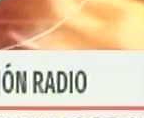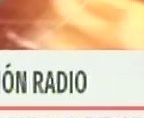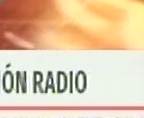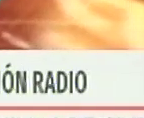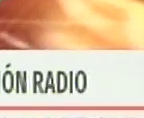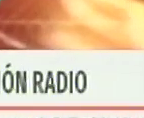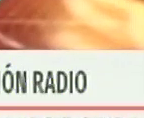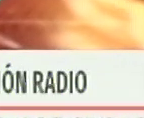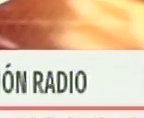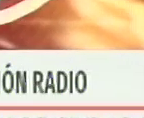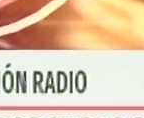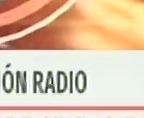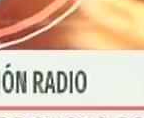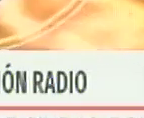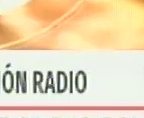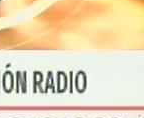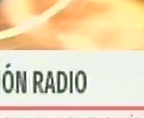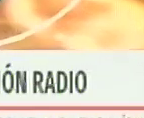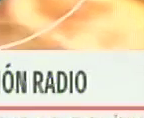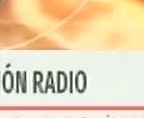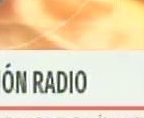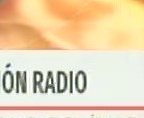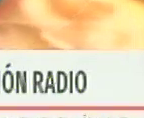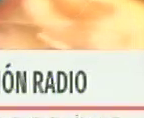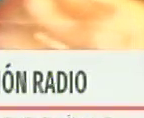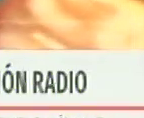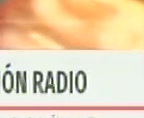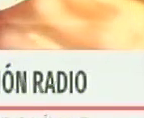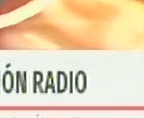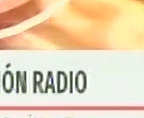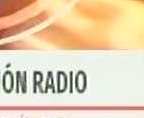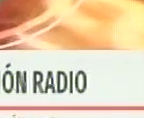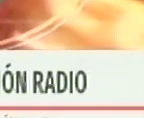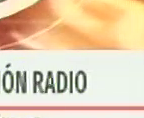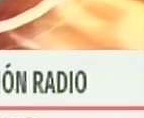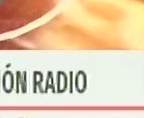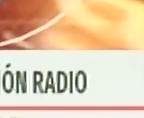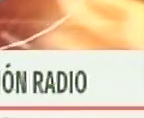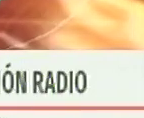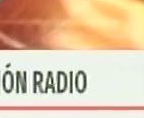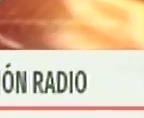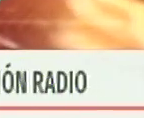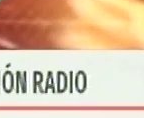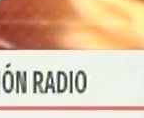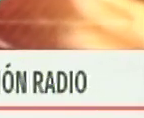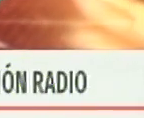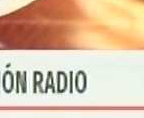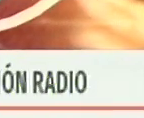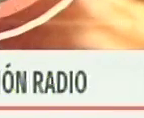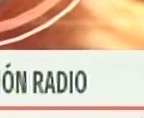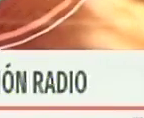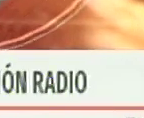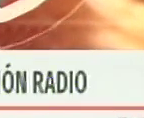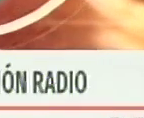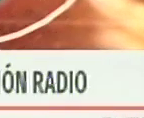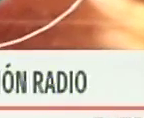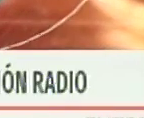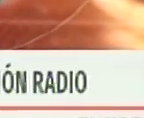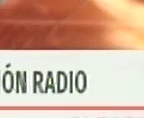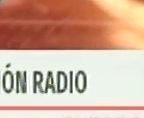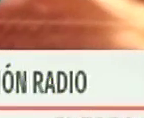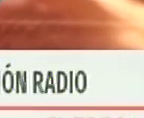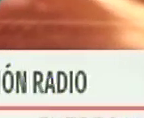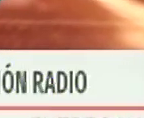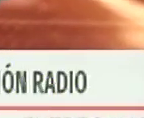unión nacional en nuestra historia, en nuestro recorrido histórico en el proceso de independencia nacional, se ha basado en la unión